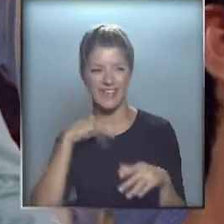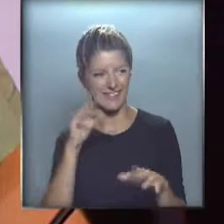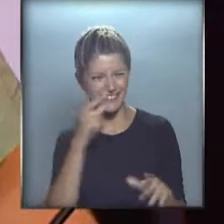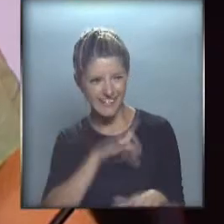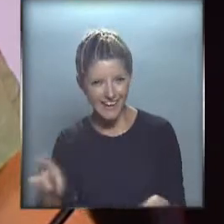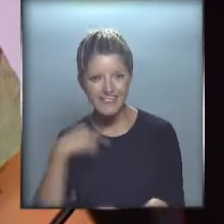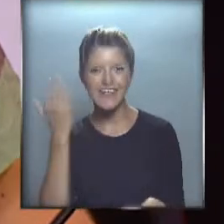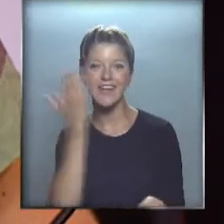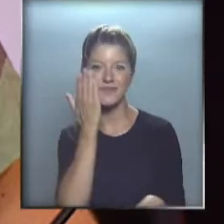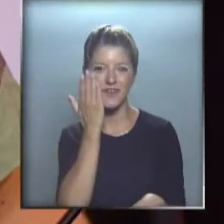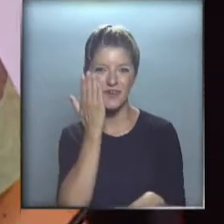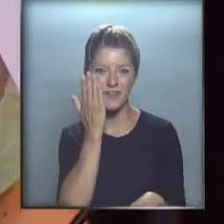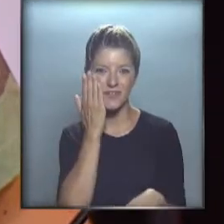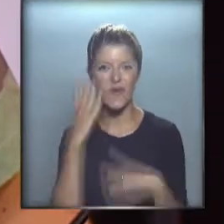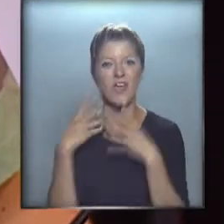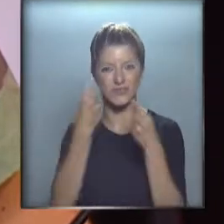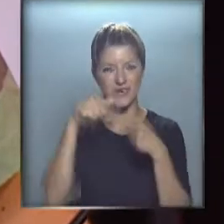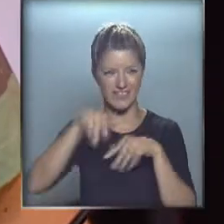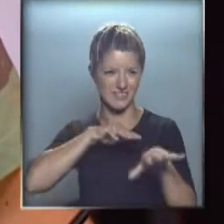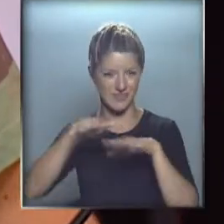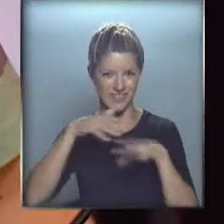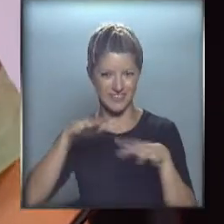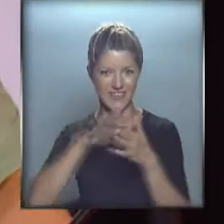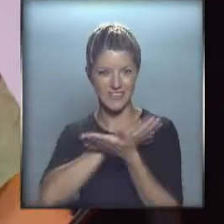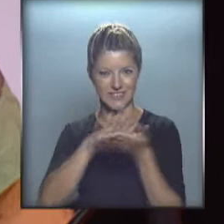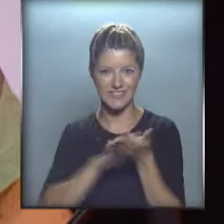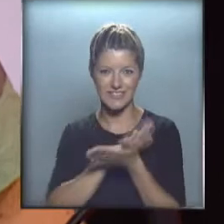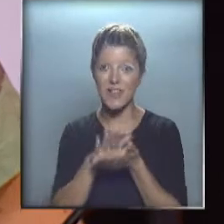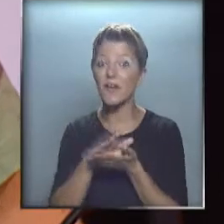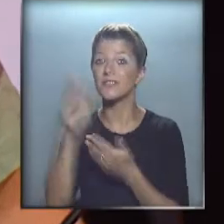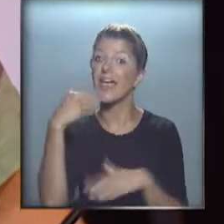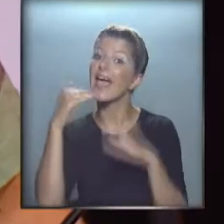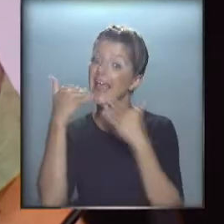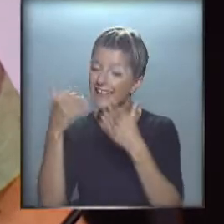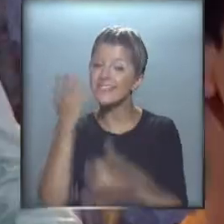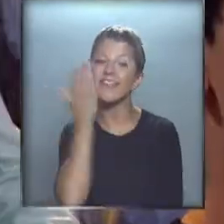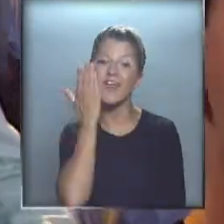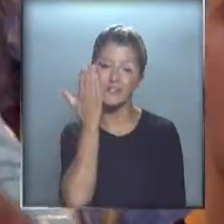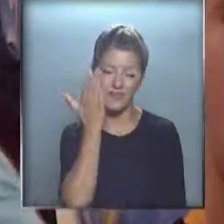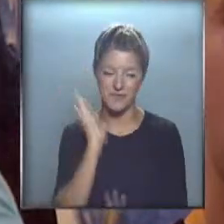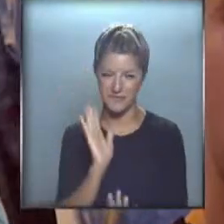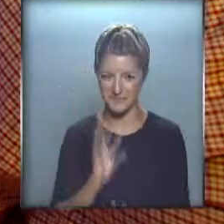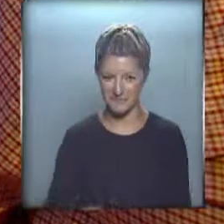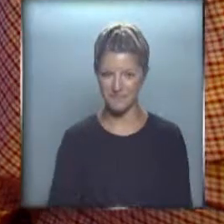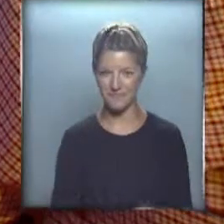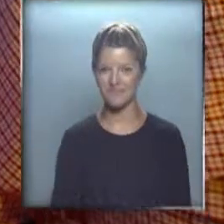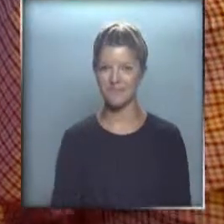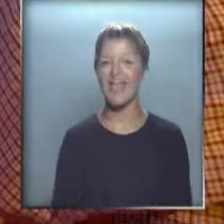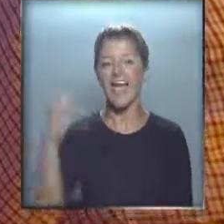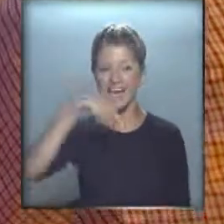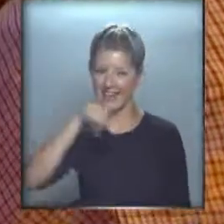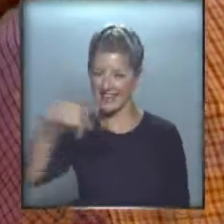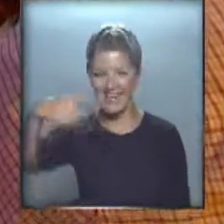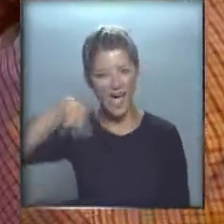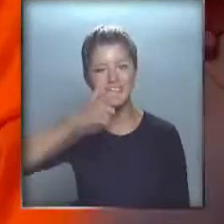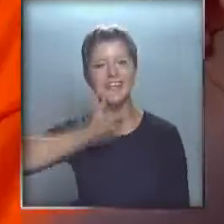A manejar okay. las situaciones, ¿no? Muy bien. O sea, gracias al Facebook fue que se conocieron, si no... Bueno, acá porque se ríen mucho acá.